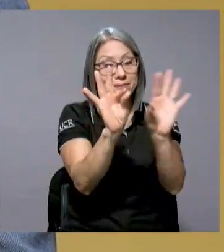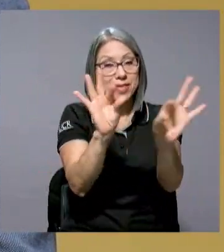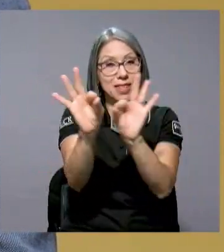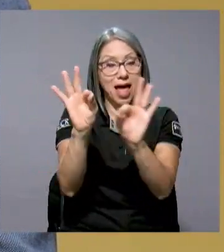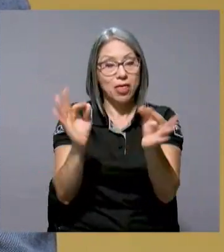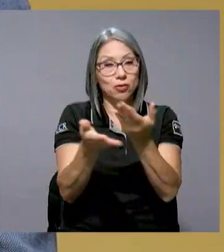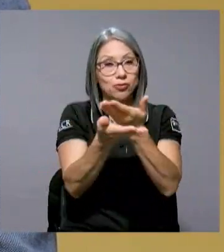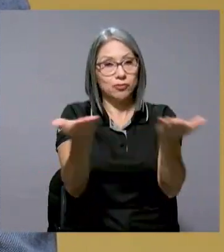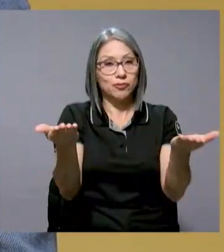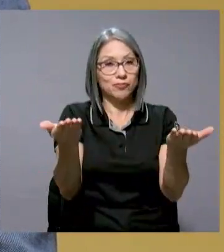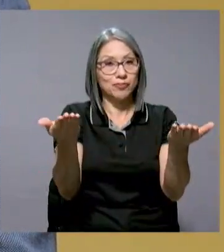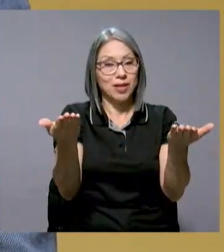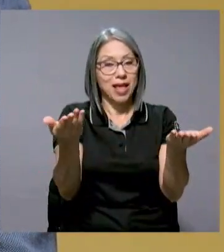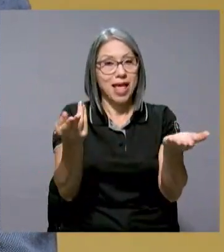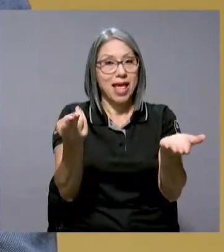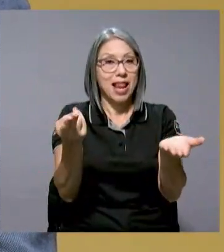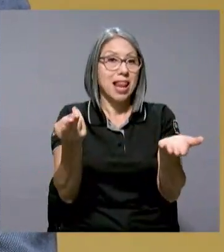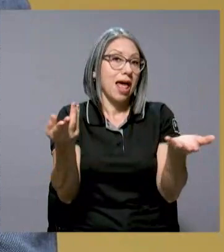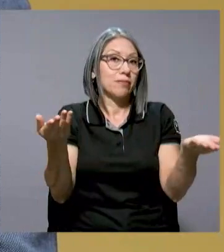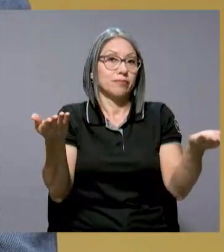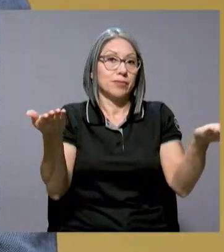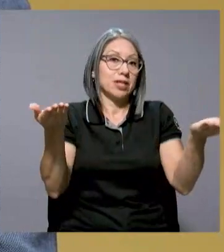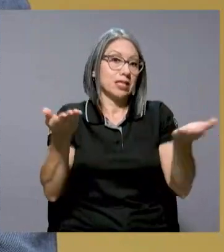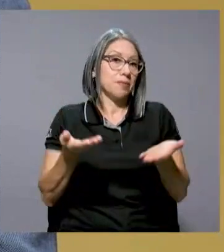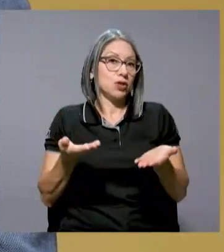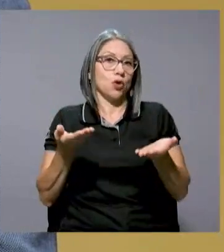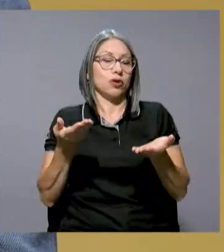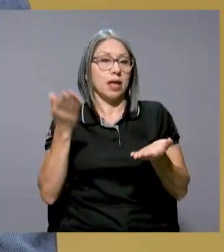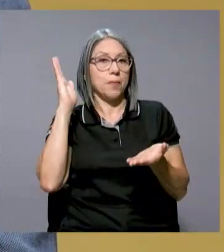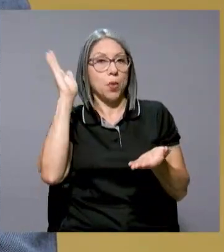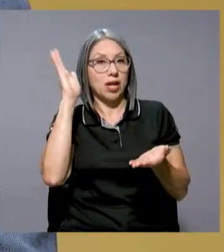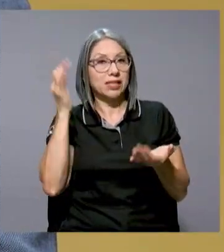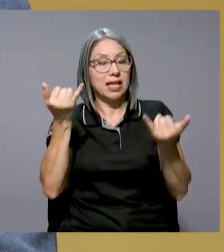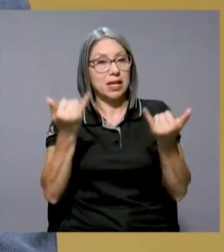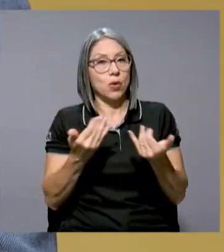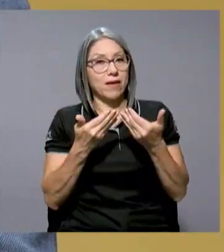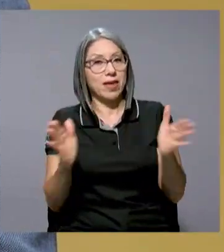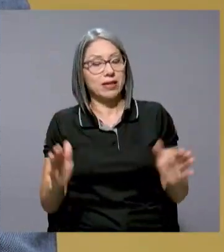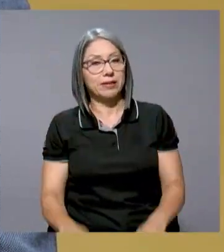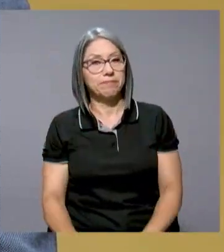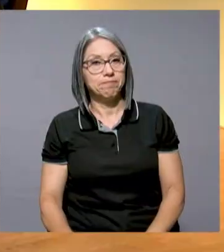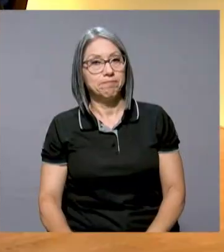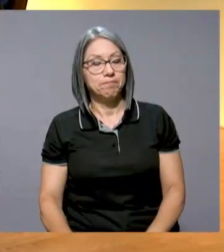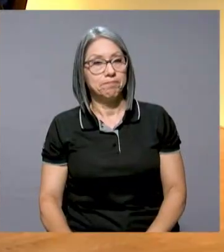aquellos. Tenemos abierta la recepción de ponencias, así que invitados.